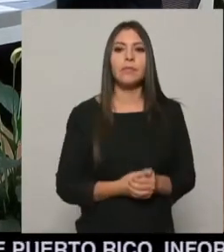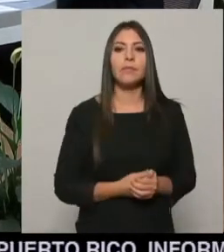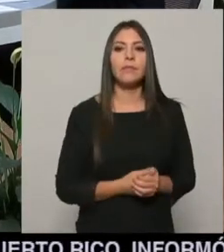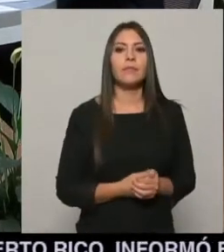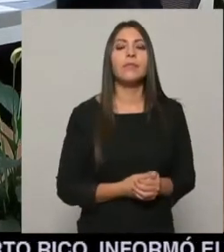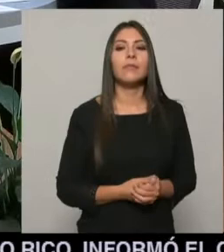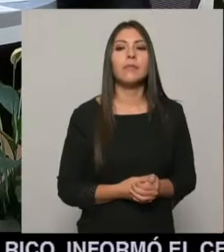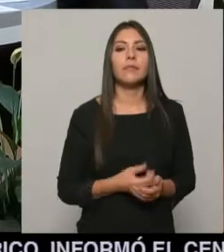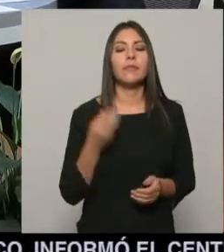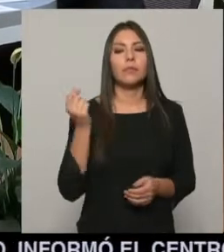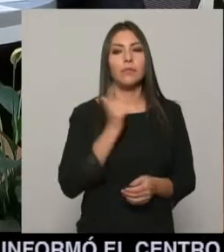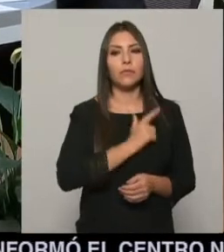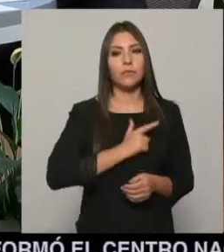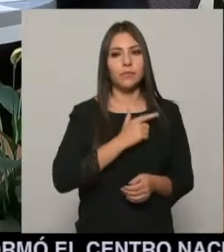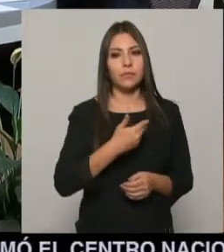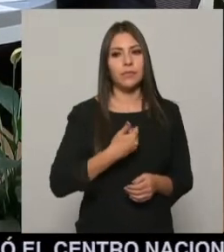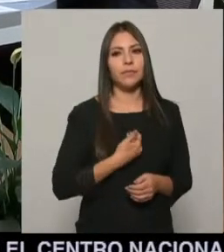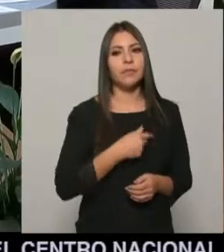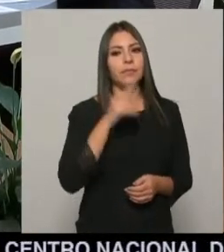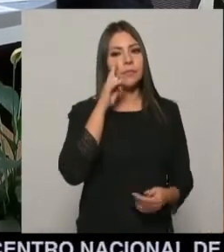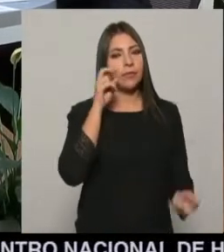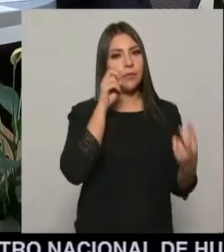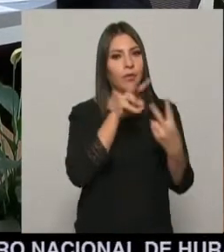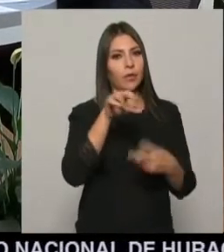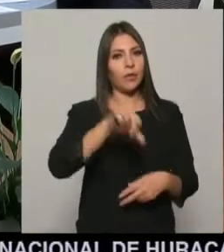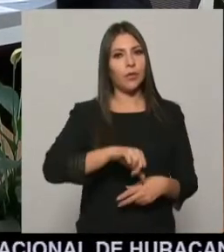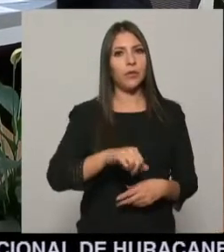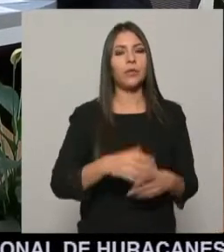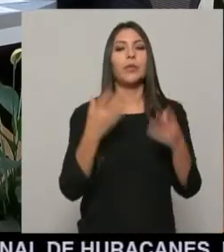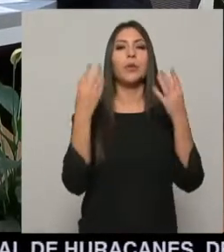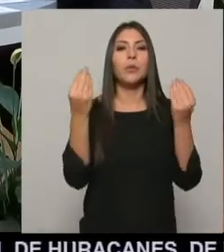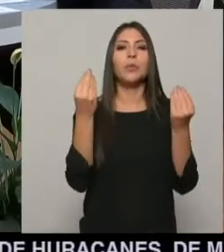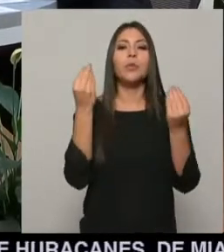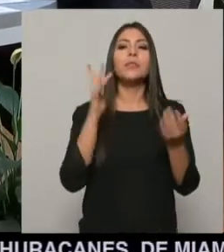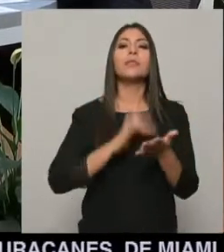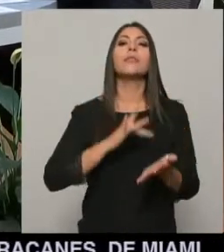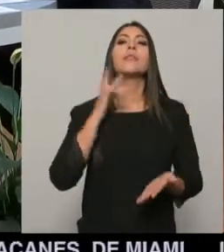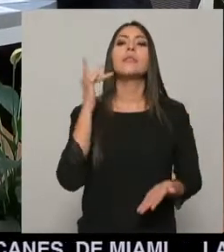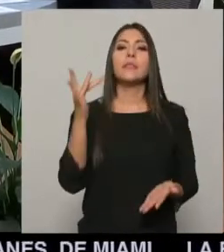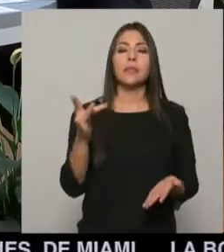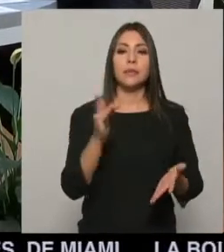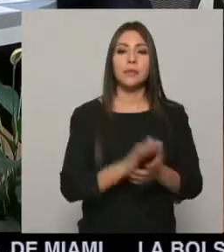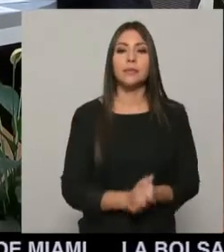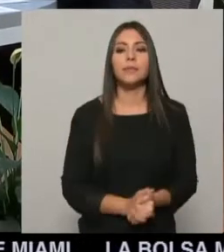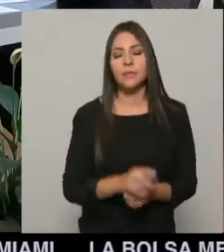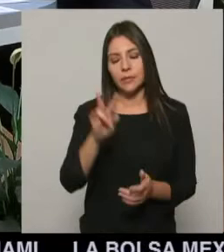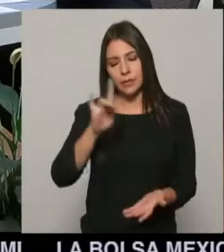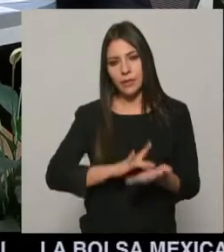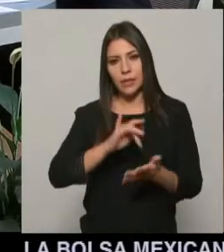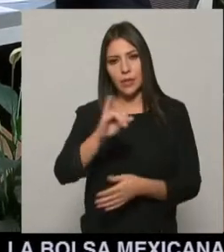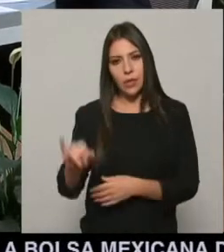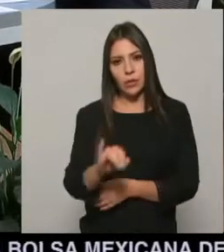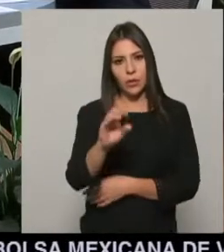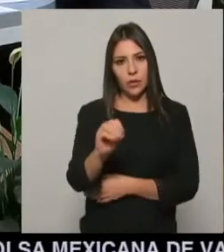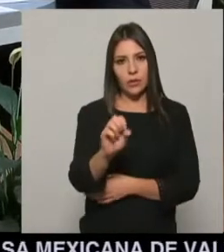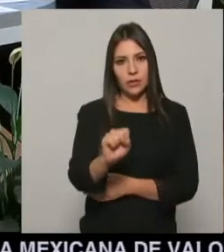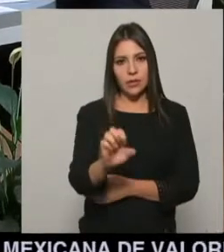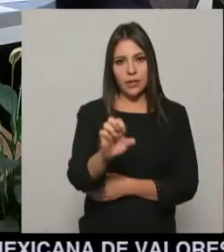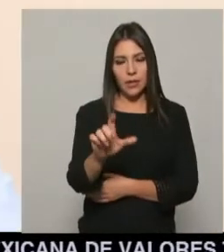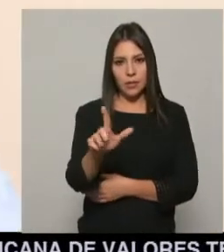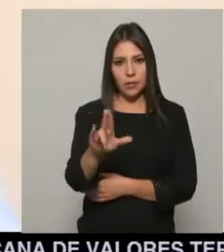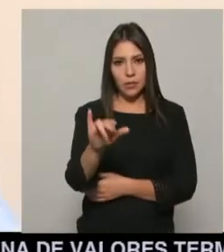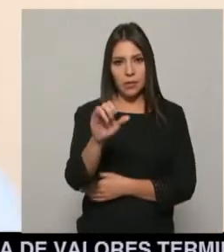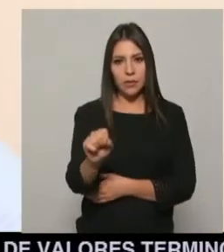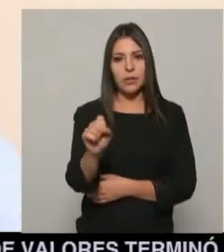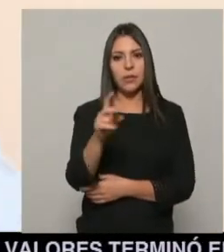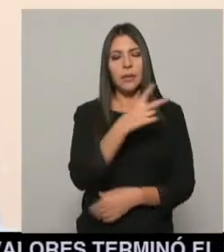Mariana, Así que ha un sido un gusto. placer para Mariana, mí gracias por haberlos invitar. visto el día de hoy. Muchísimas Muchas gracias. gracias. Muchas Les gracias. agradezco enormemente a José Luis Rodríguez Díaz de León, vicecoordinador